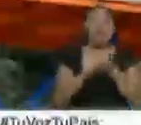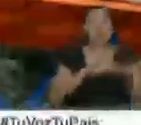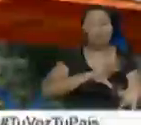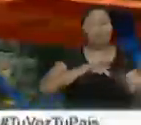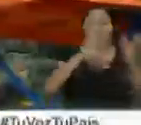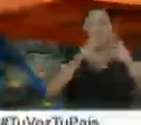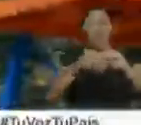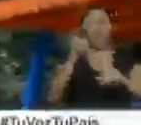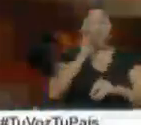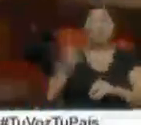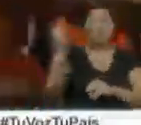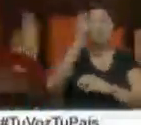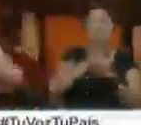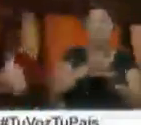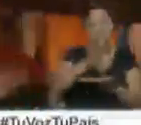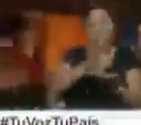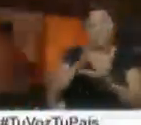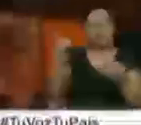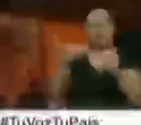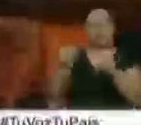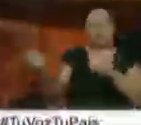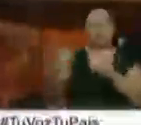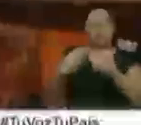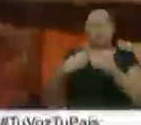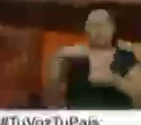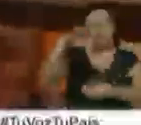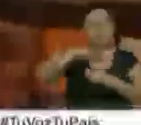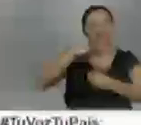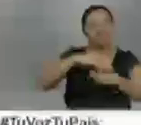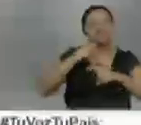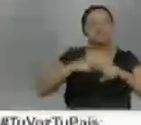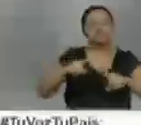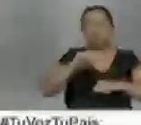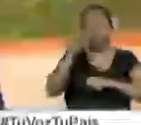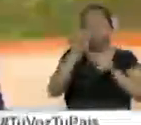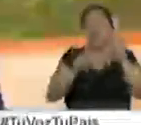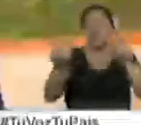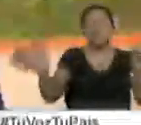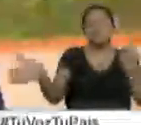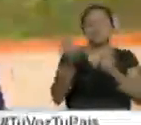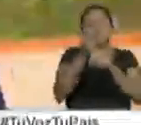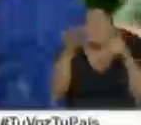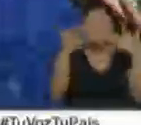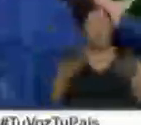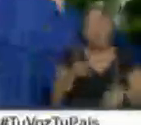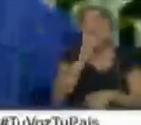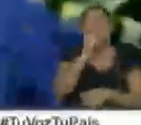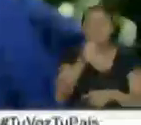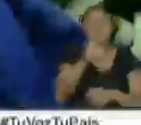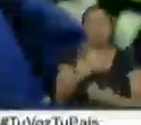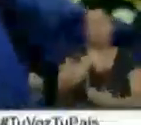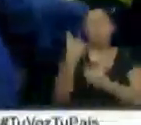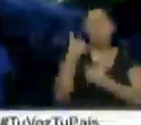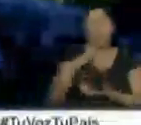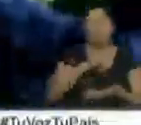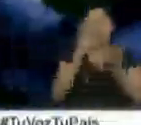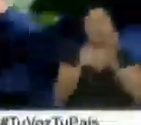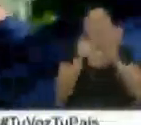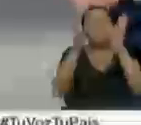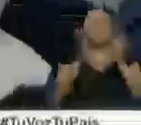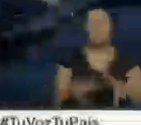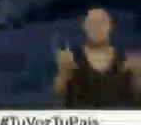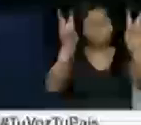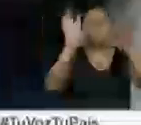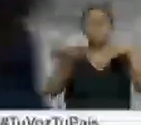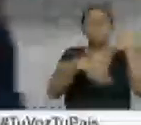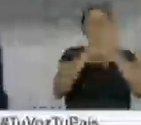el turismo accesible, la participación electoral, entre otros, son los logros alcanzados por parte de la Revolución Ciudadana en